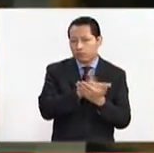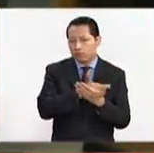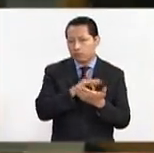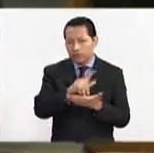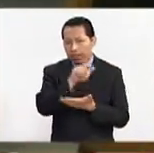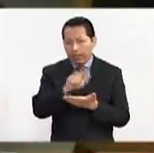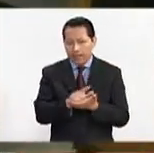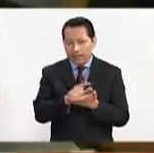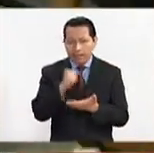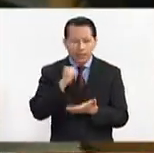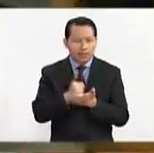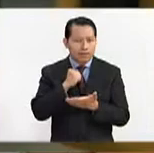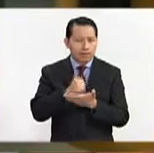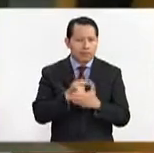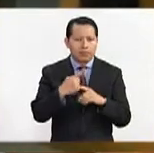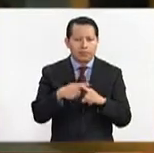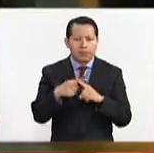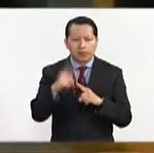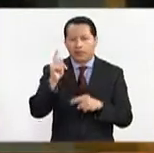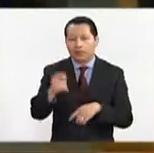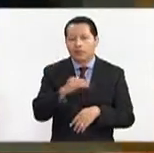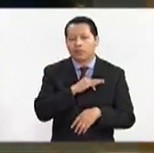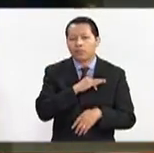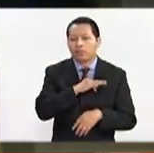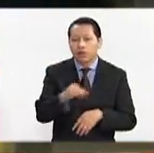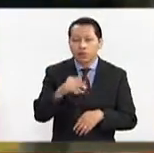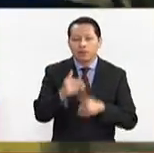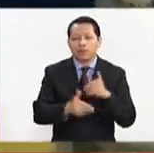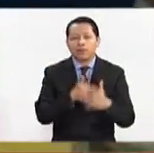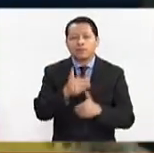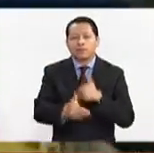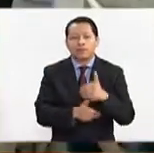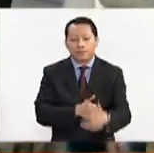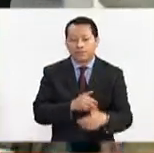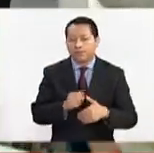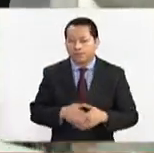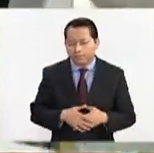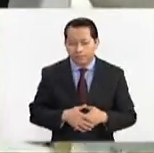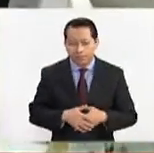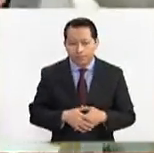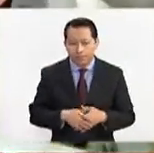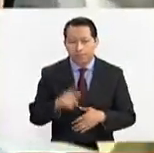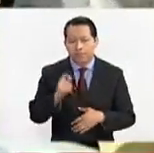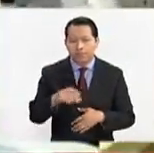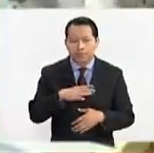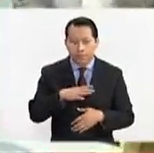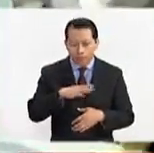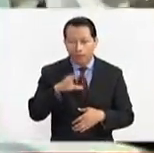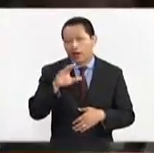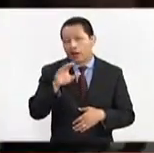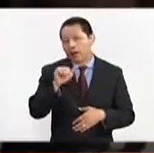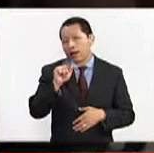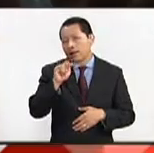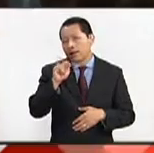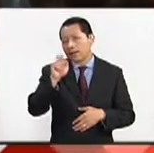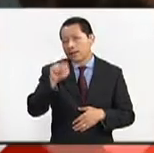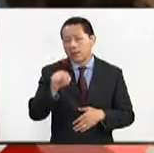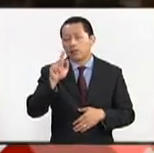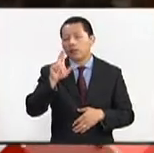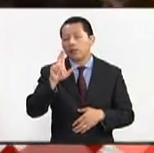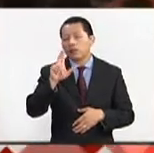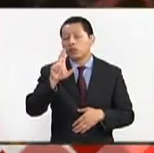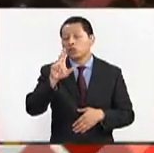leyes que se aprobaron exprofeso para lo que es este proceso. El dirigente catalán no ha querido